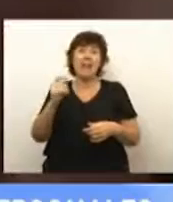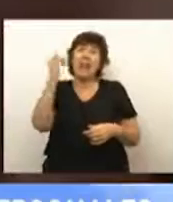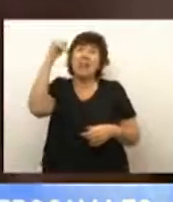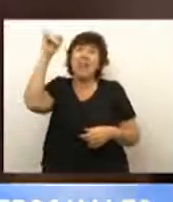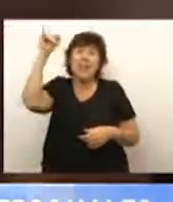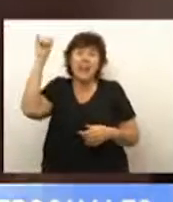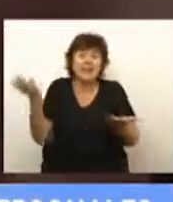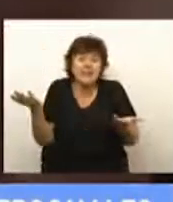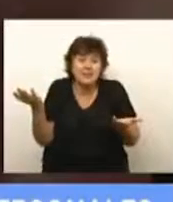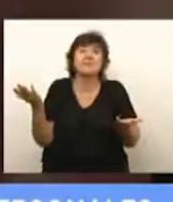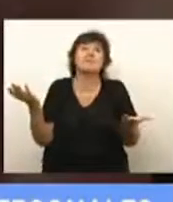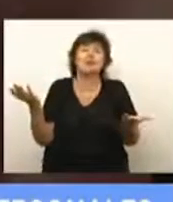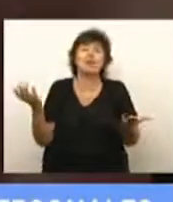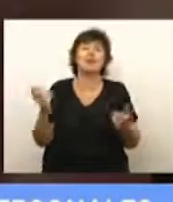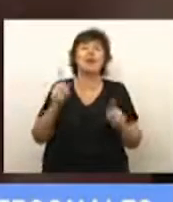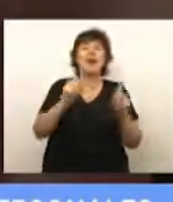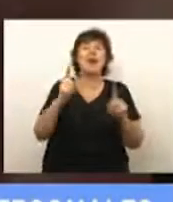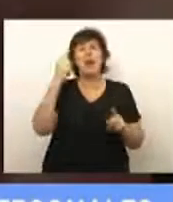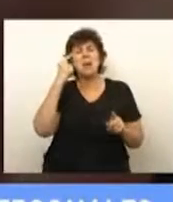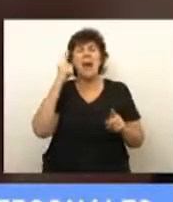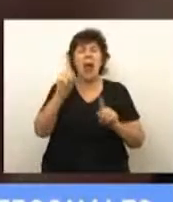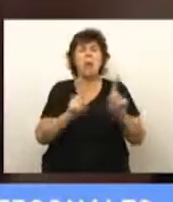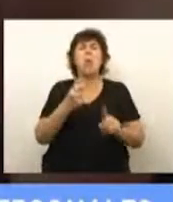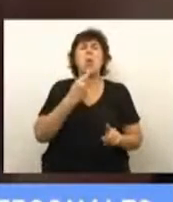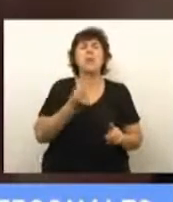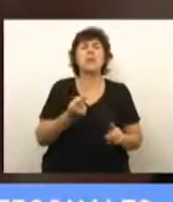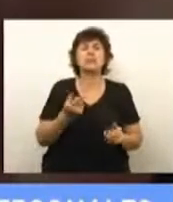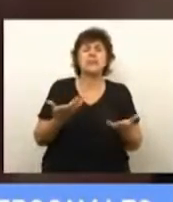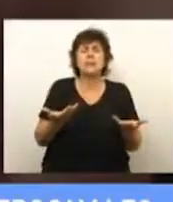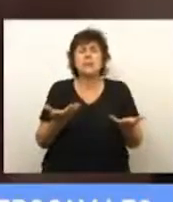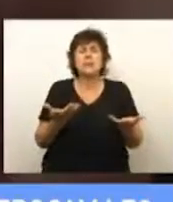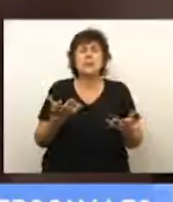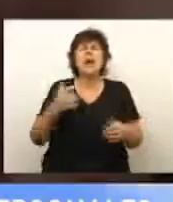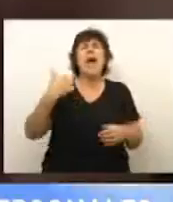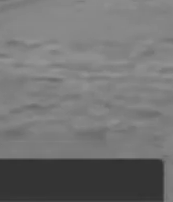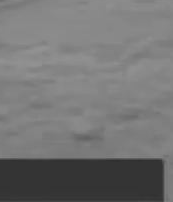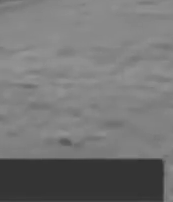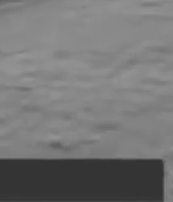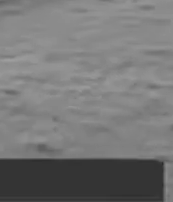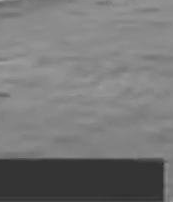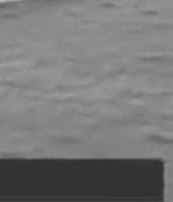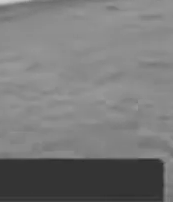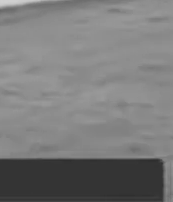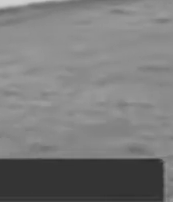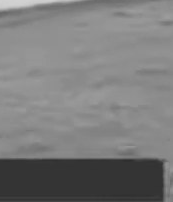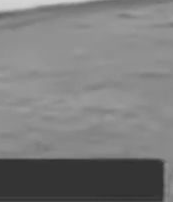decirle a muchos que por ahí dice que se va a resentir se va a resentir la argentina no